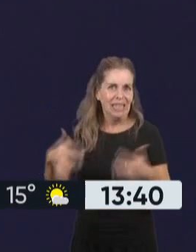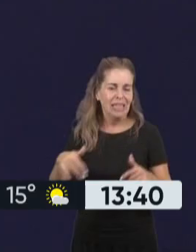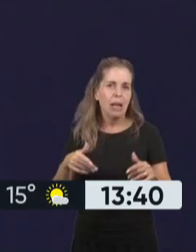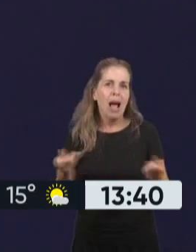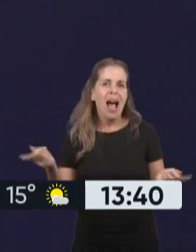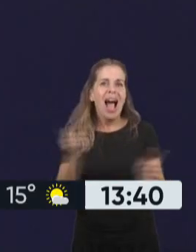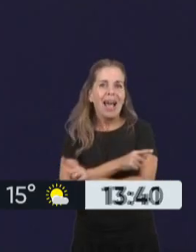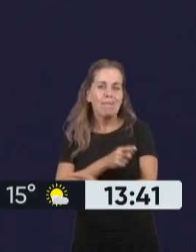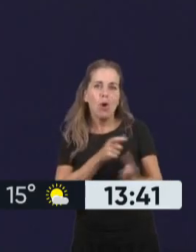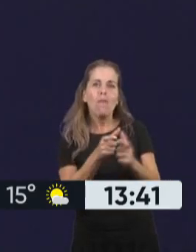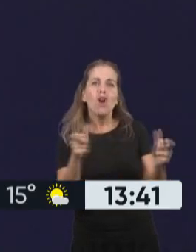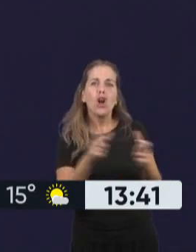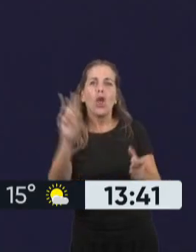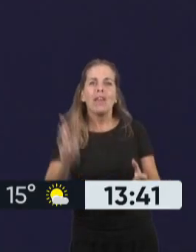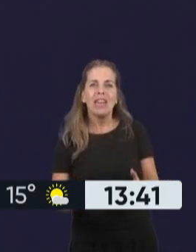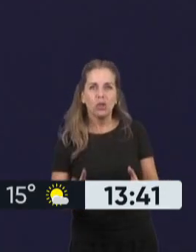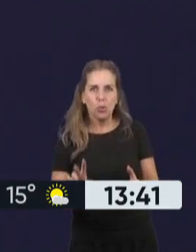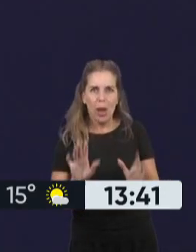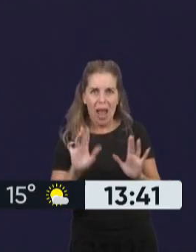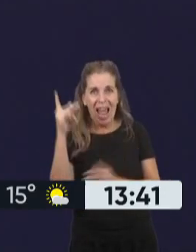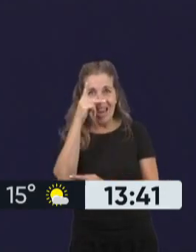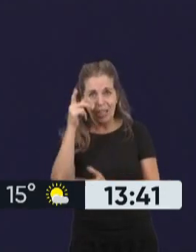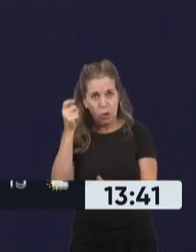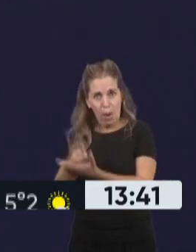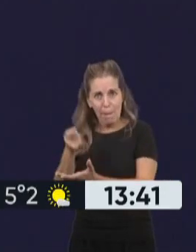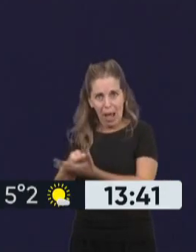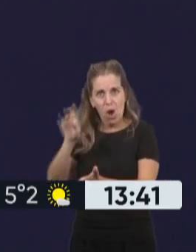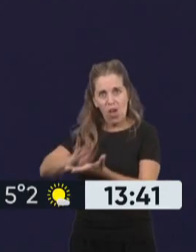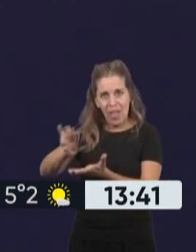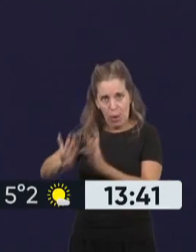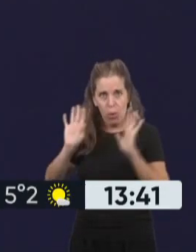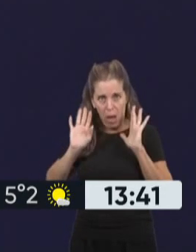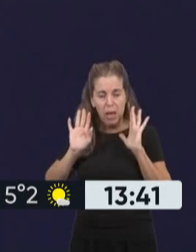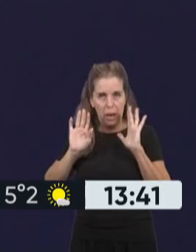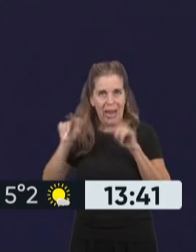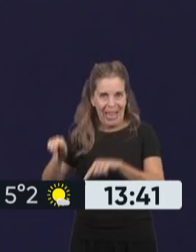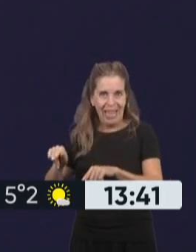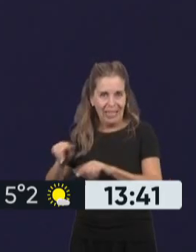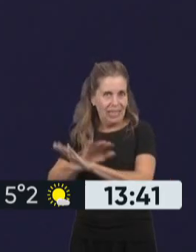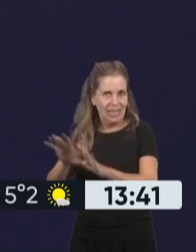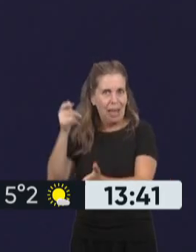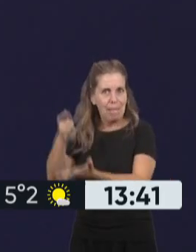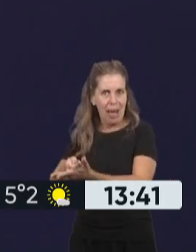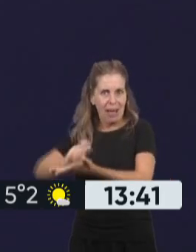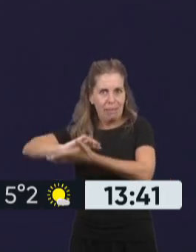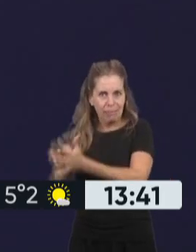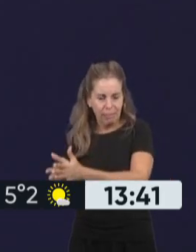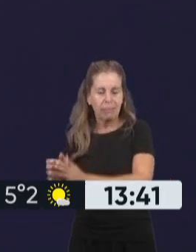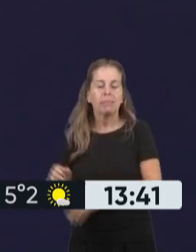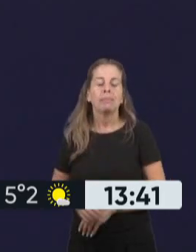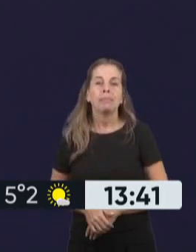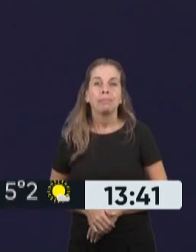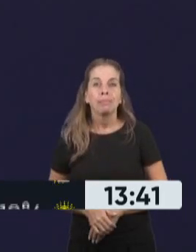bonos venezolanos. Ahí la relación entró en una pausa porque no había, por supuesto, deuda.